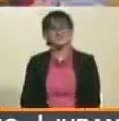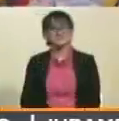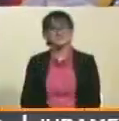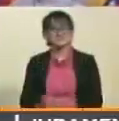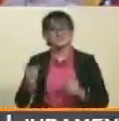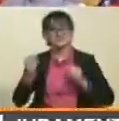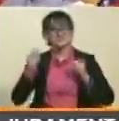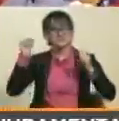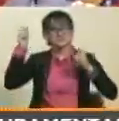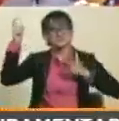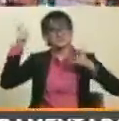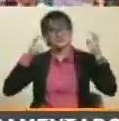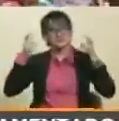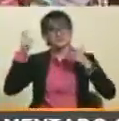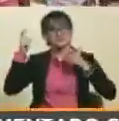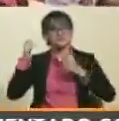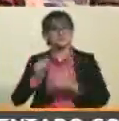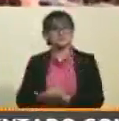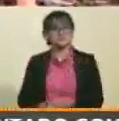¡Chávez vive, vive!